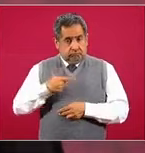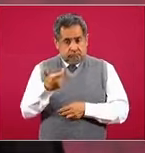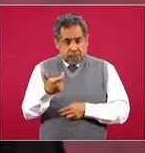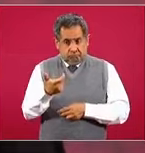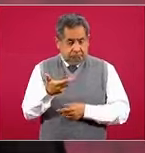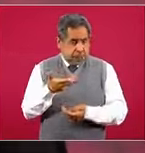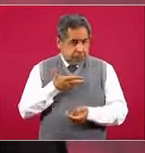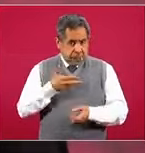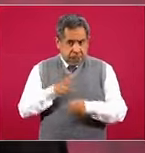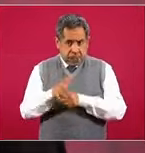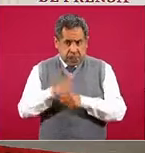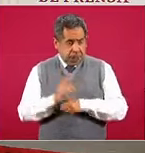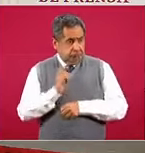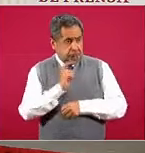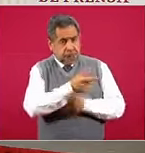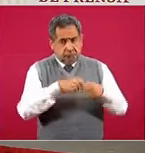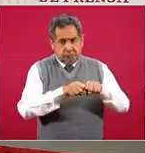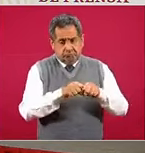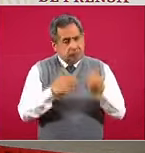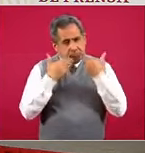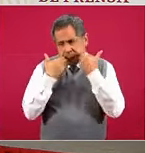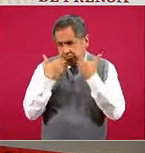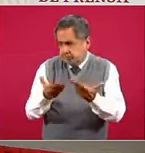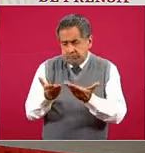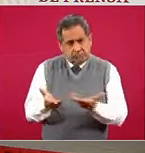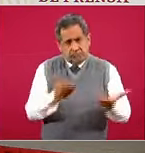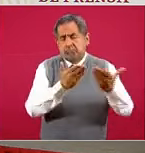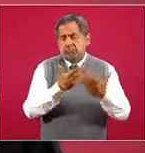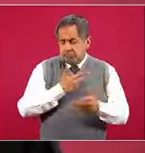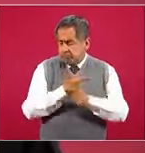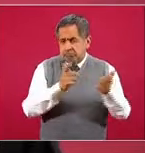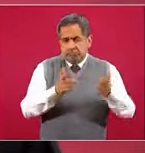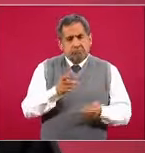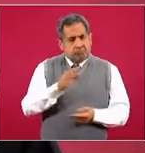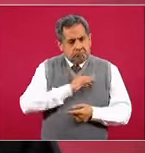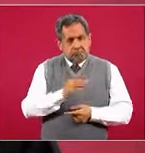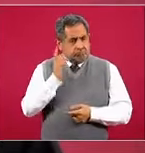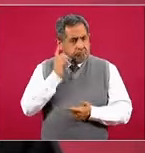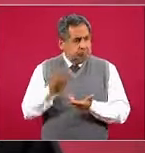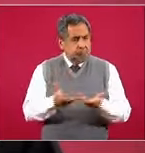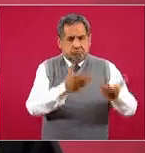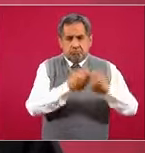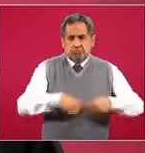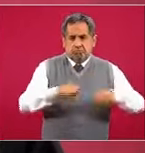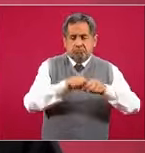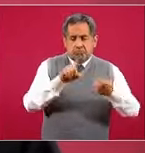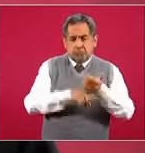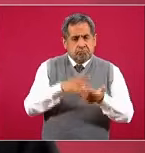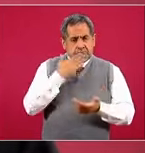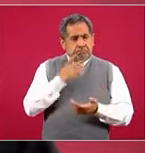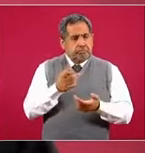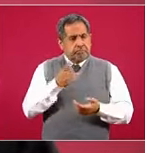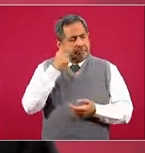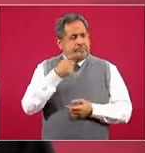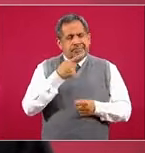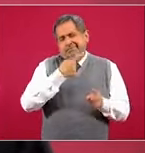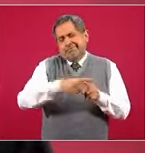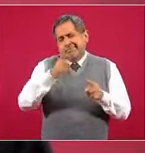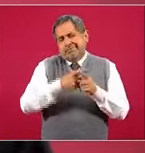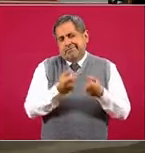lo permiten, ellas también están en toda su libertad de contratar este tipo de seguros para diferentes tipos